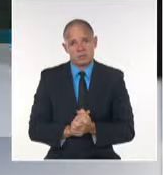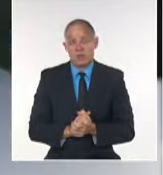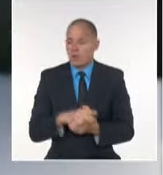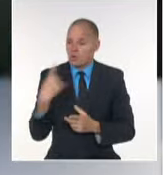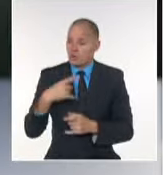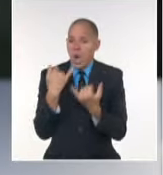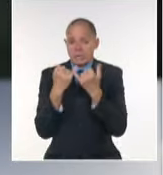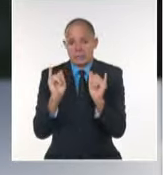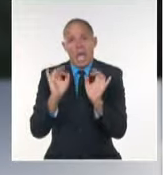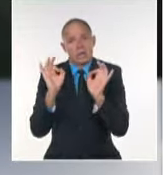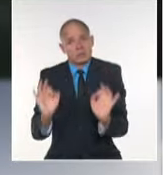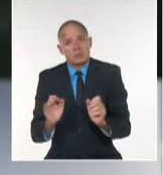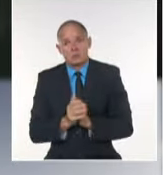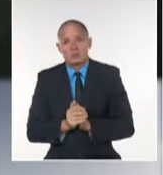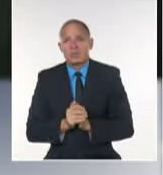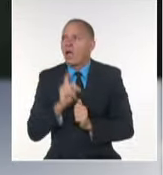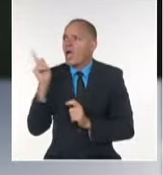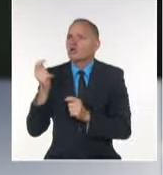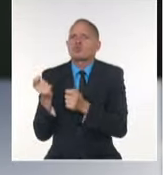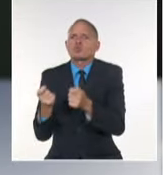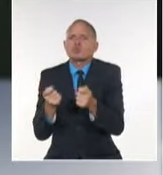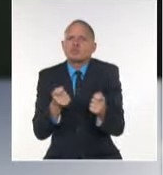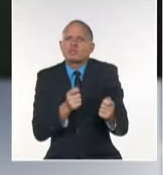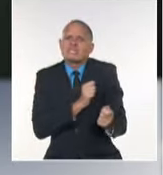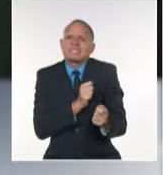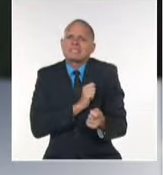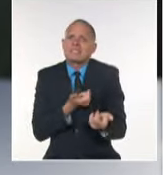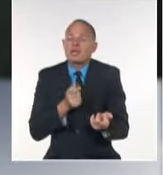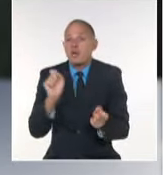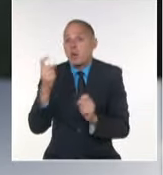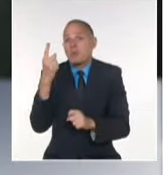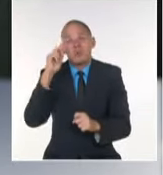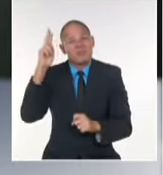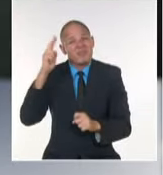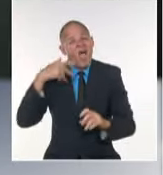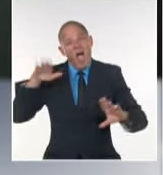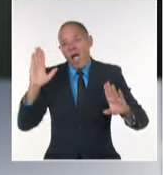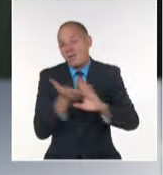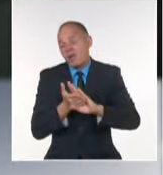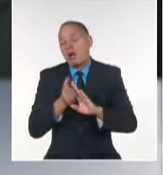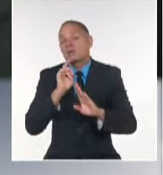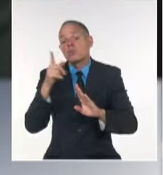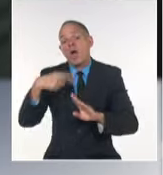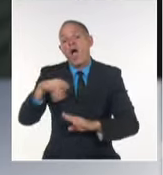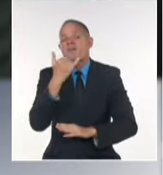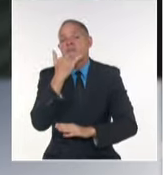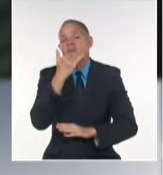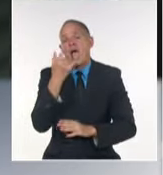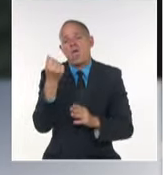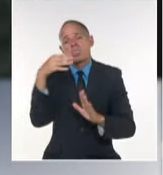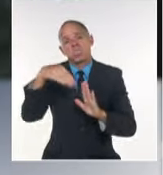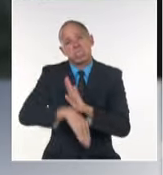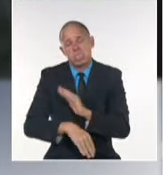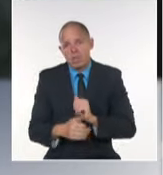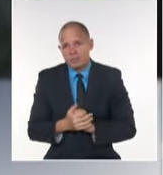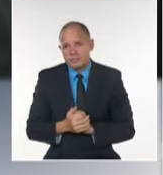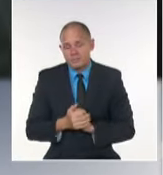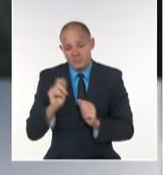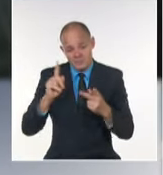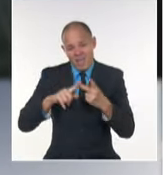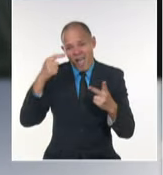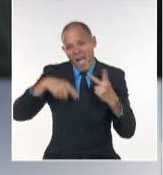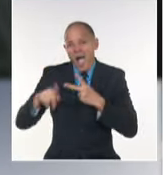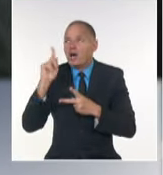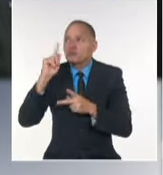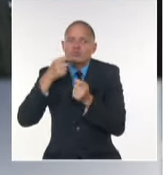Porque esta campaña permanente, primero para destruir nuestra economía, ¿cuánto daño hicieron a nuestra economía? Ahora para tratar de traer una guerra civil